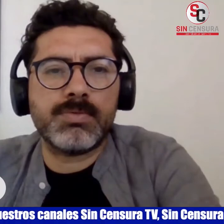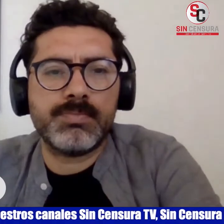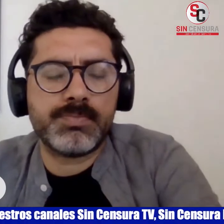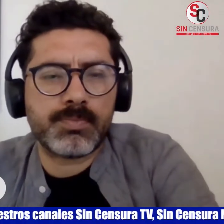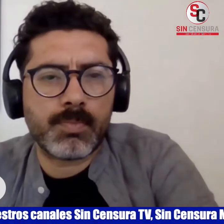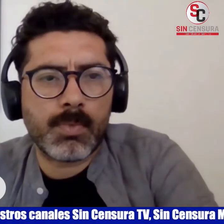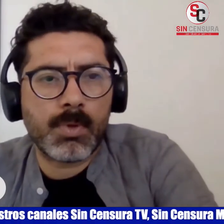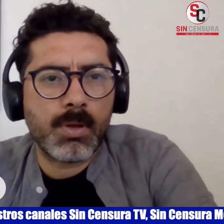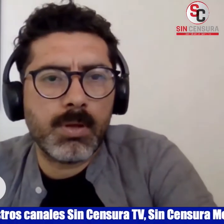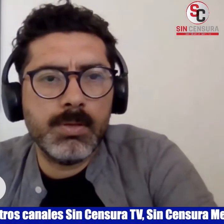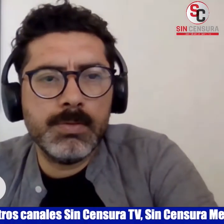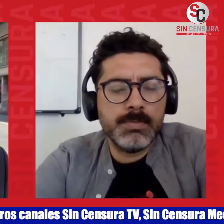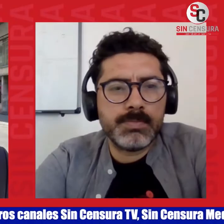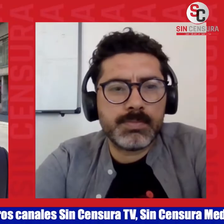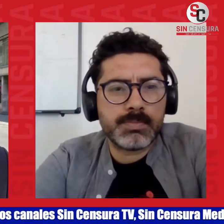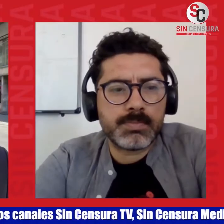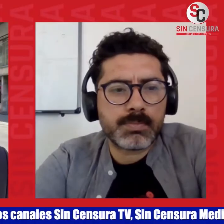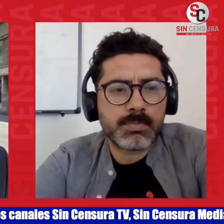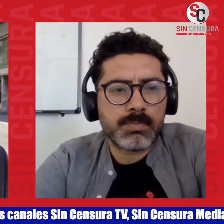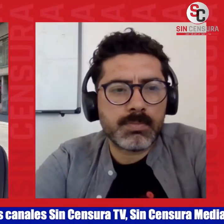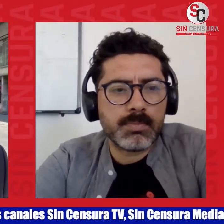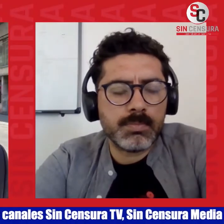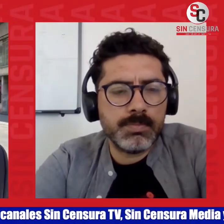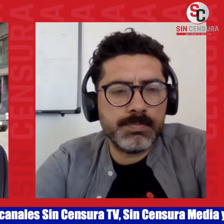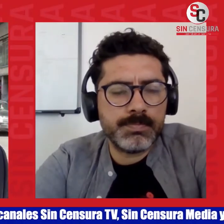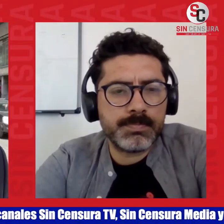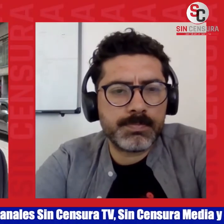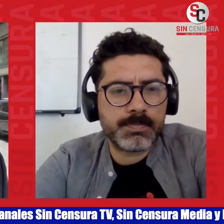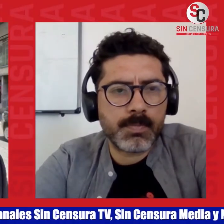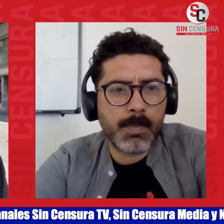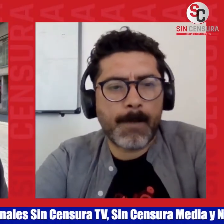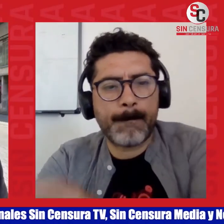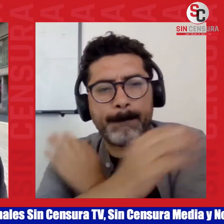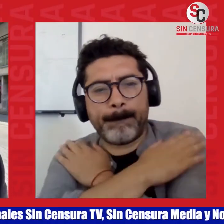abrazo. Gracias, querido Julián Atilano,